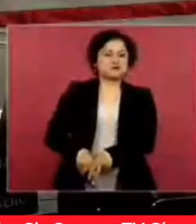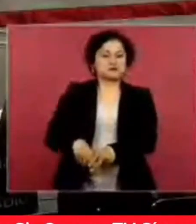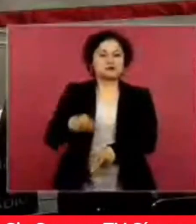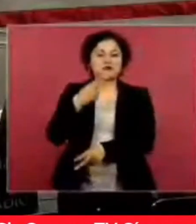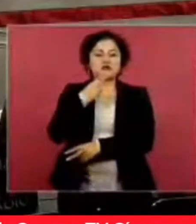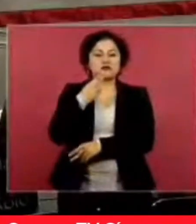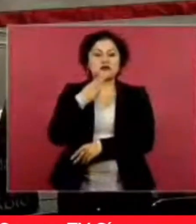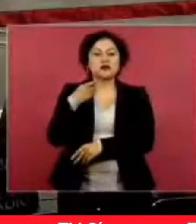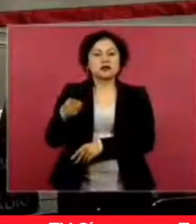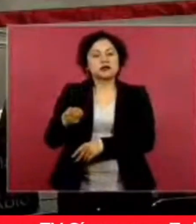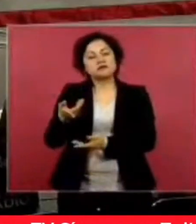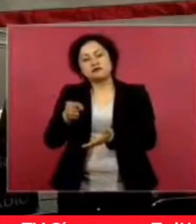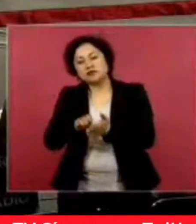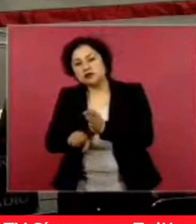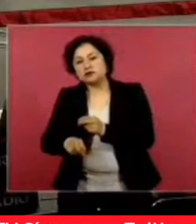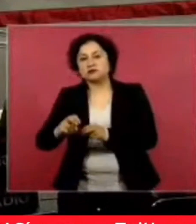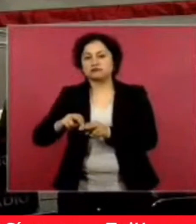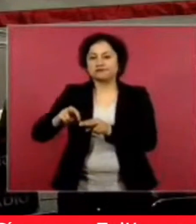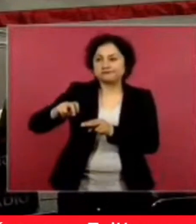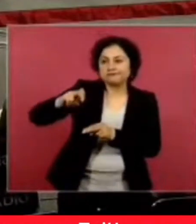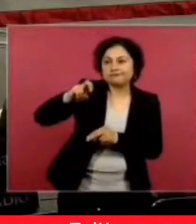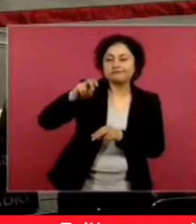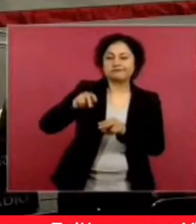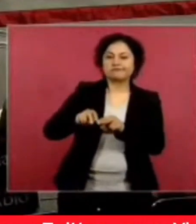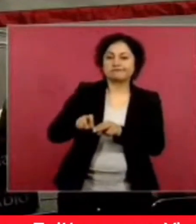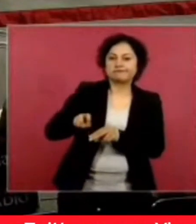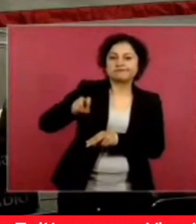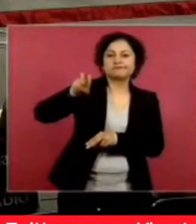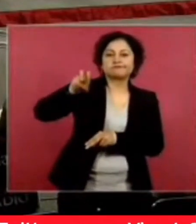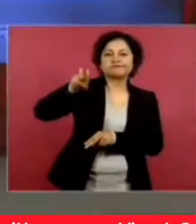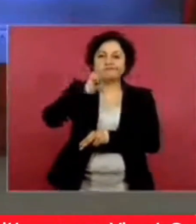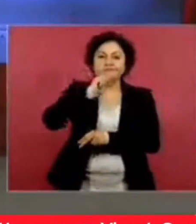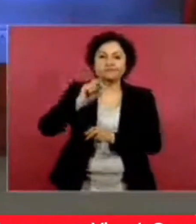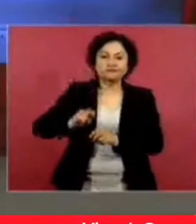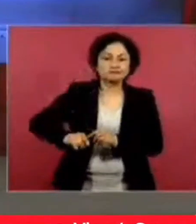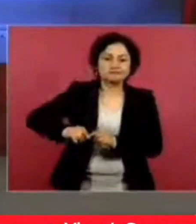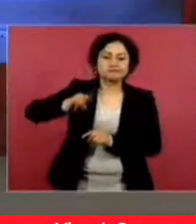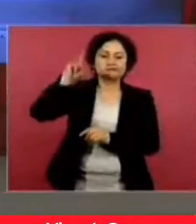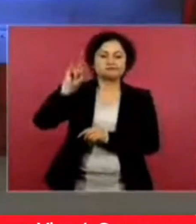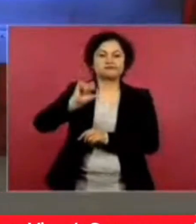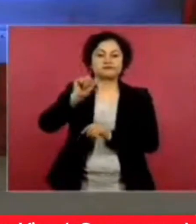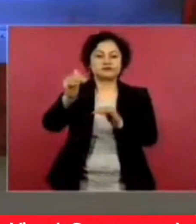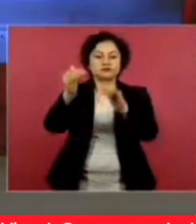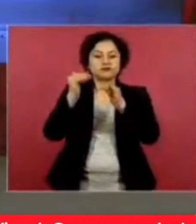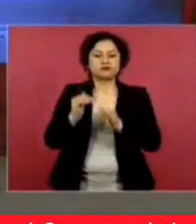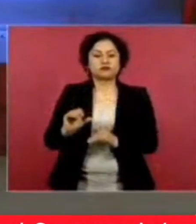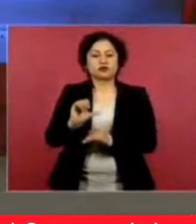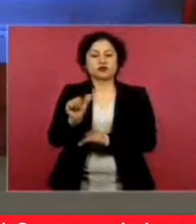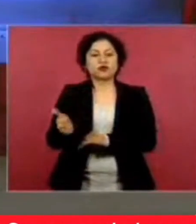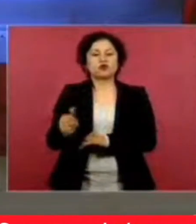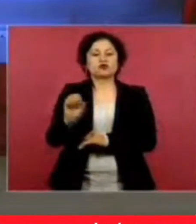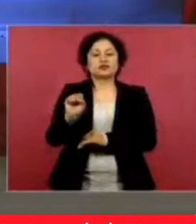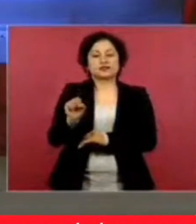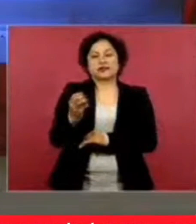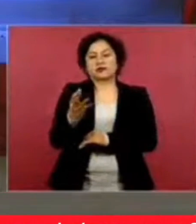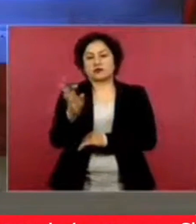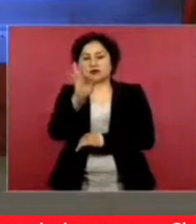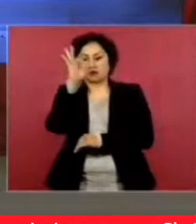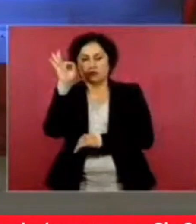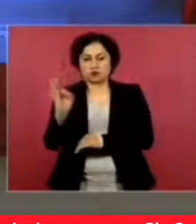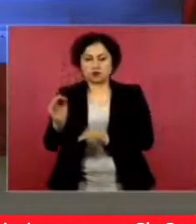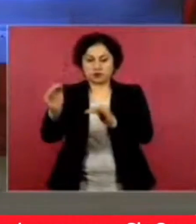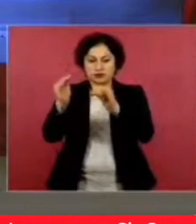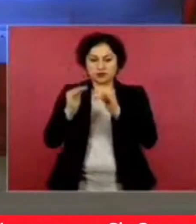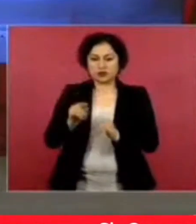la cochera de campolol un sesenta y cuatro por ciento y la base de mantenimiento de snack aunque la tenemos aquí en un